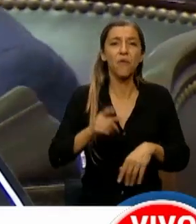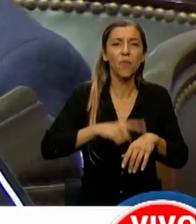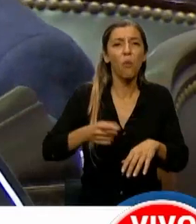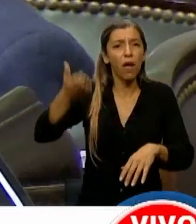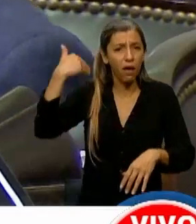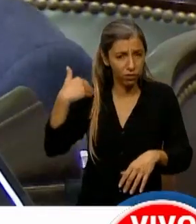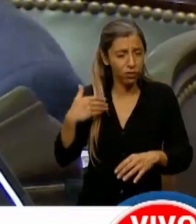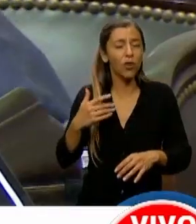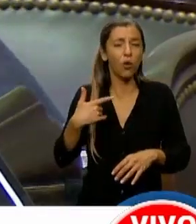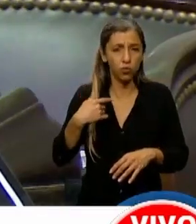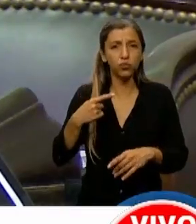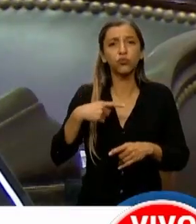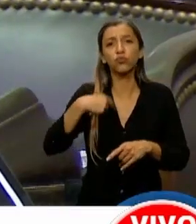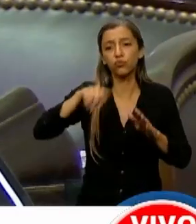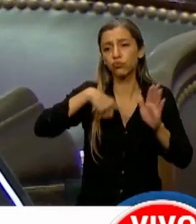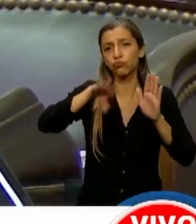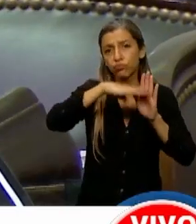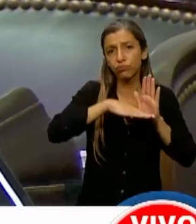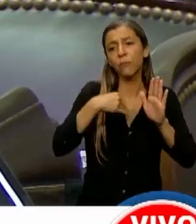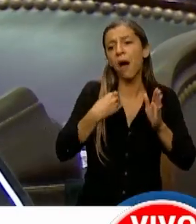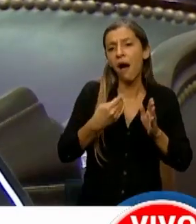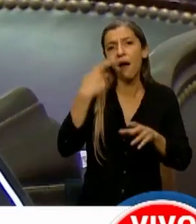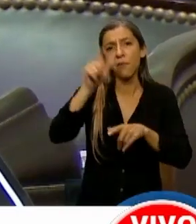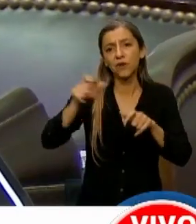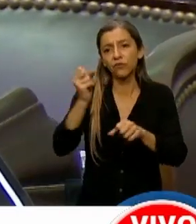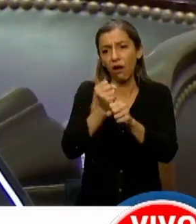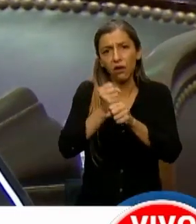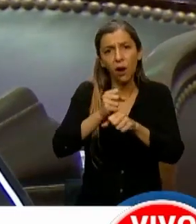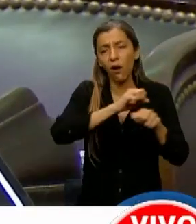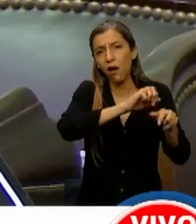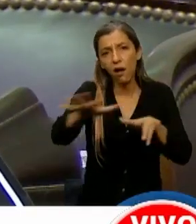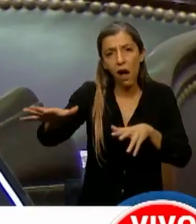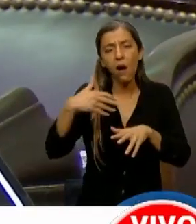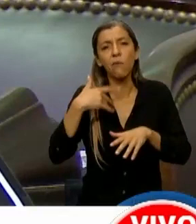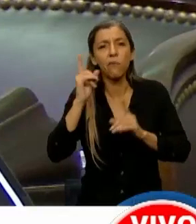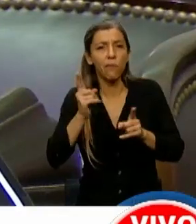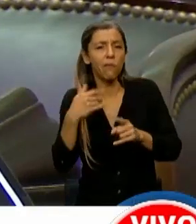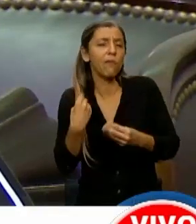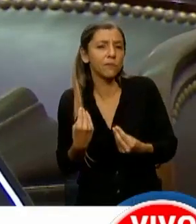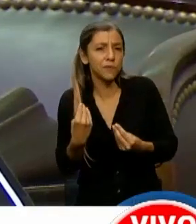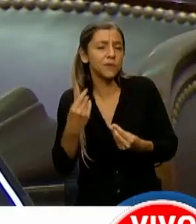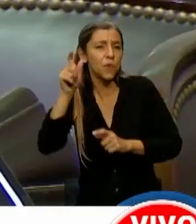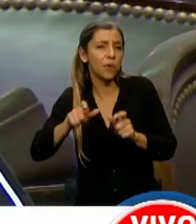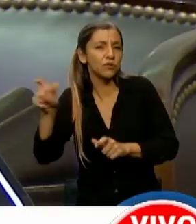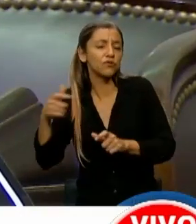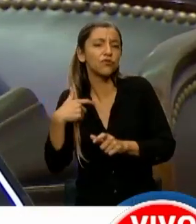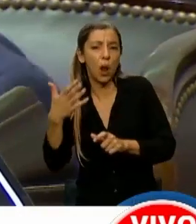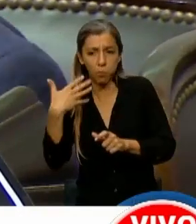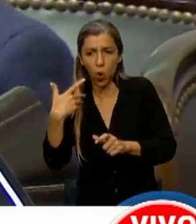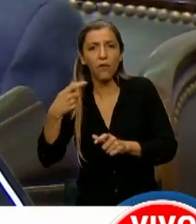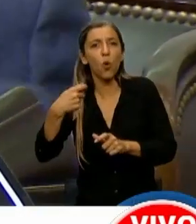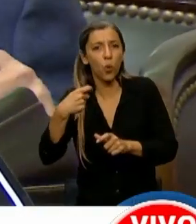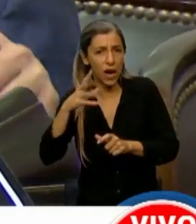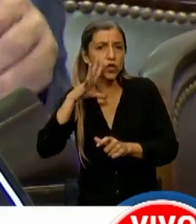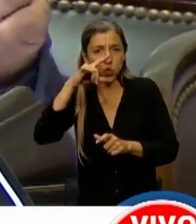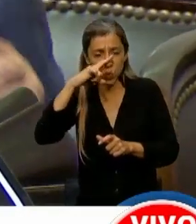agrario, que le daba la posibilidad al trabajador rural jubilarse a los 57 años y con 25 años